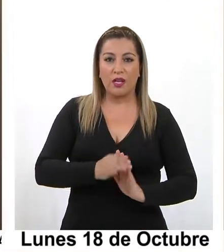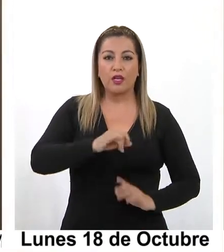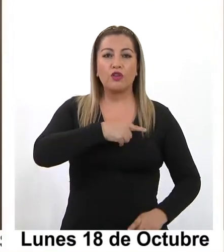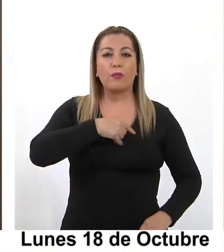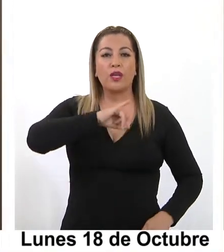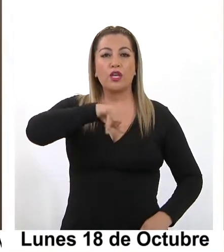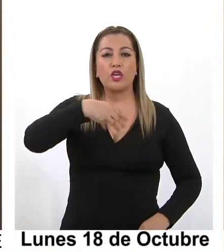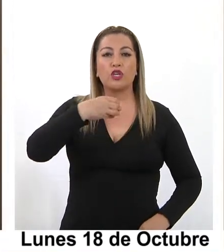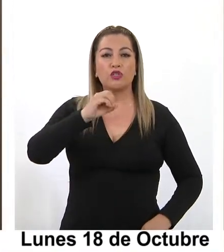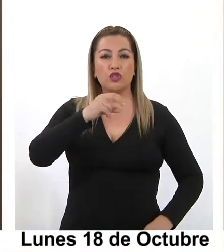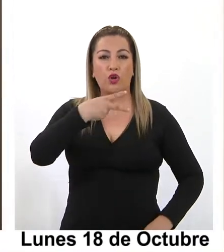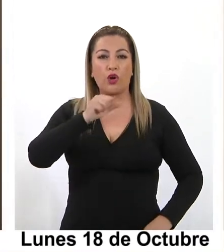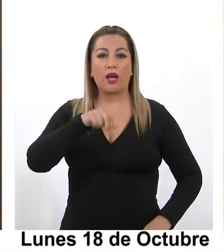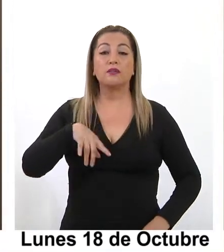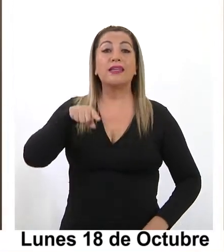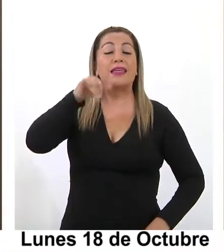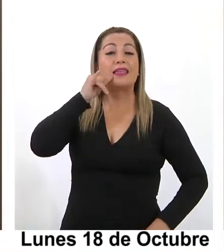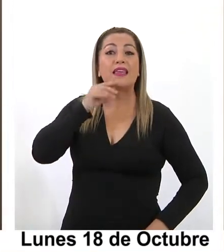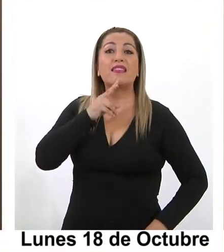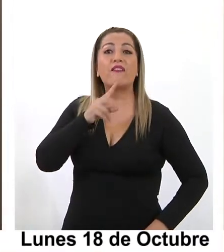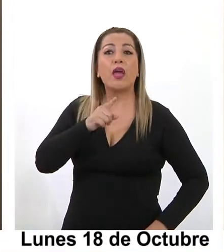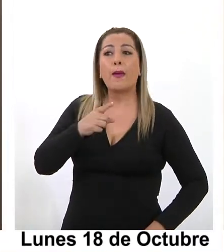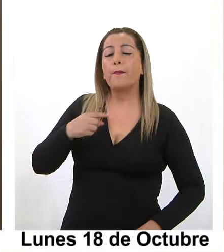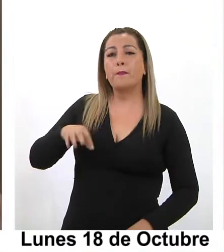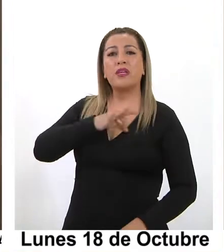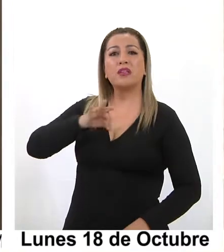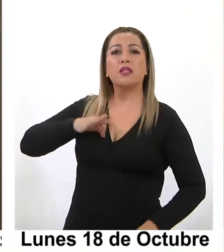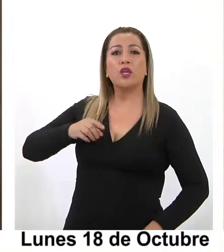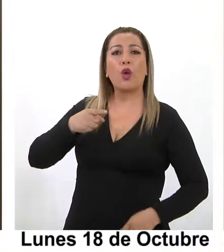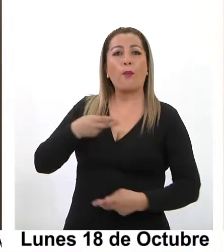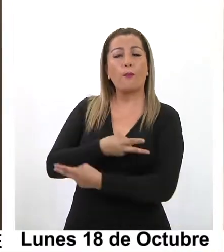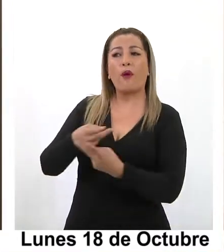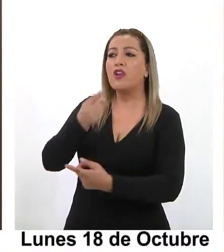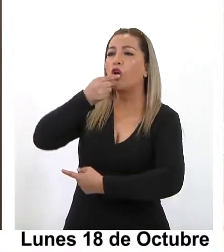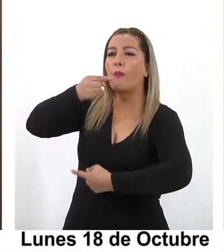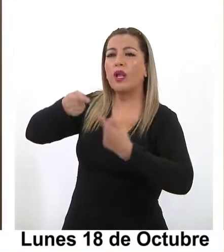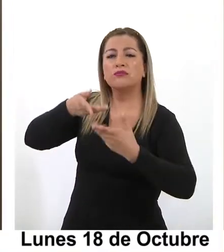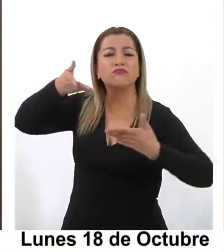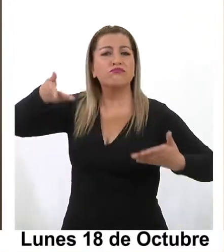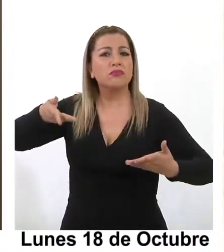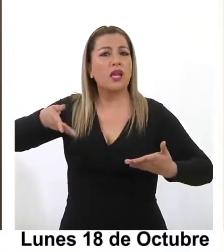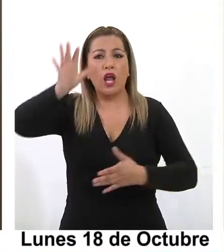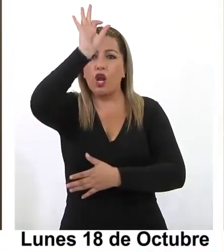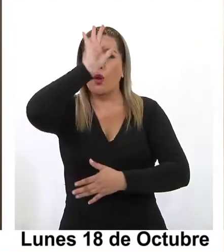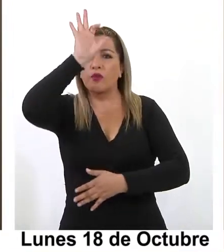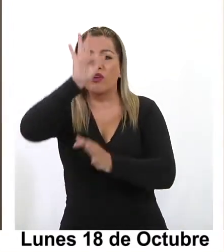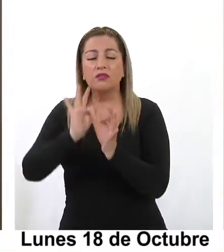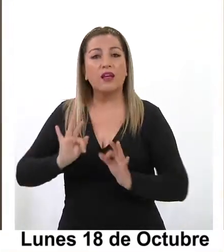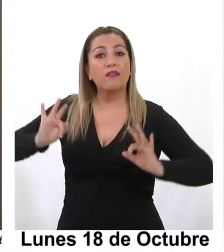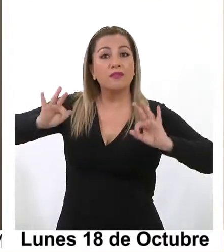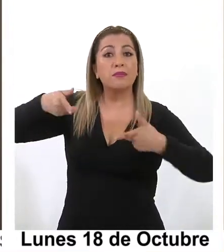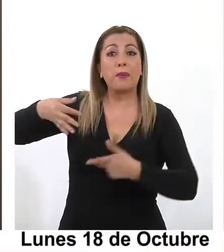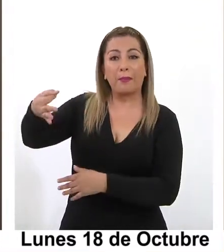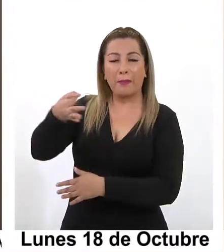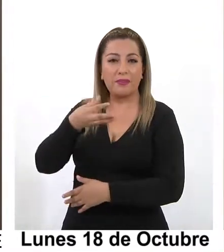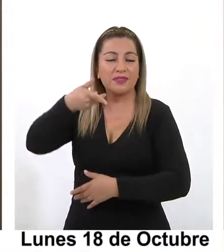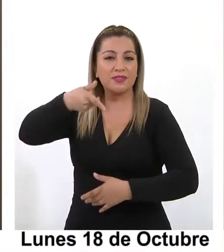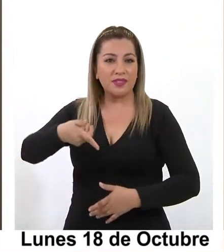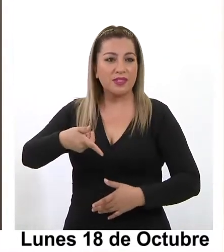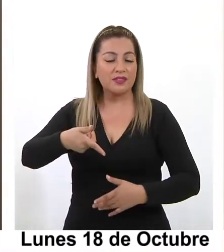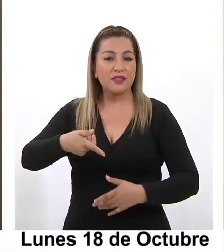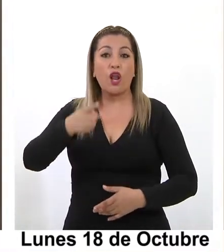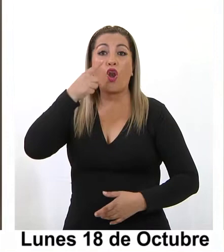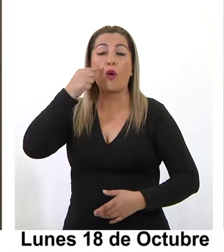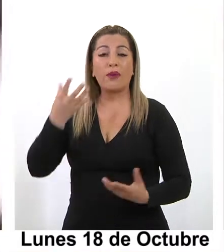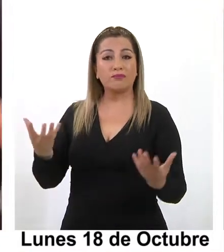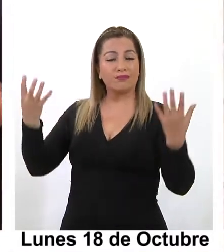Vieira. Iquique Televisión consultó al Ministerio Público sobre la postura de la Fiscalía, sin embargo, precisaron que el fiscal